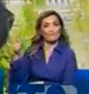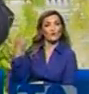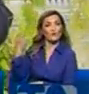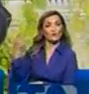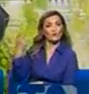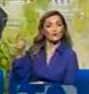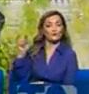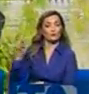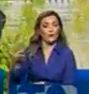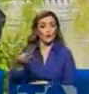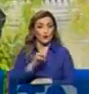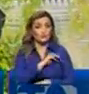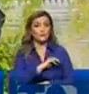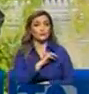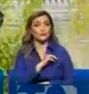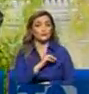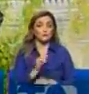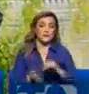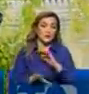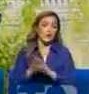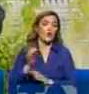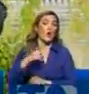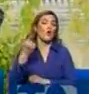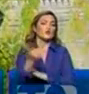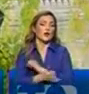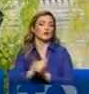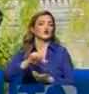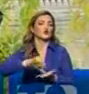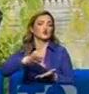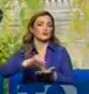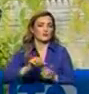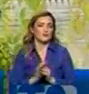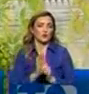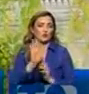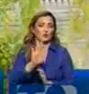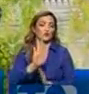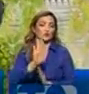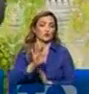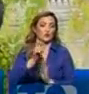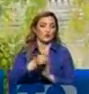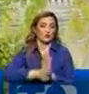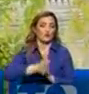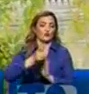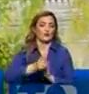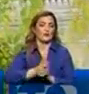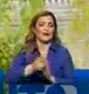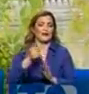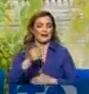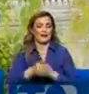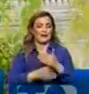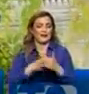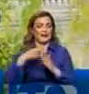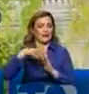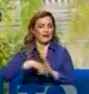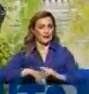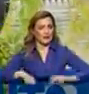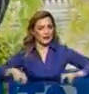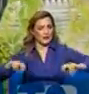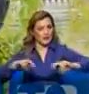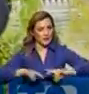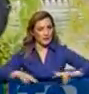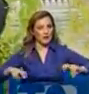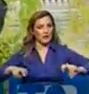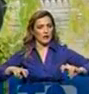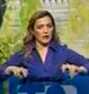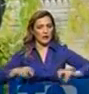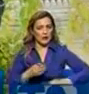nos manifestaron que se encuentra fuera de la ciudad. En tanto, sus abogados nos indicaron que por encontrarse el proceso en una investigación previa, no